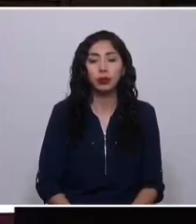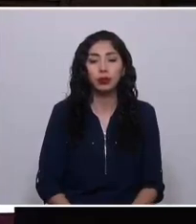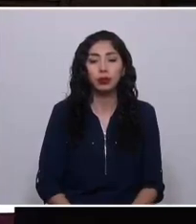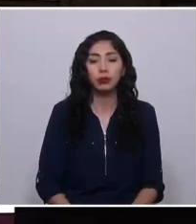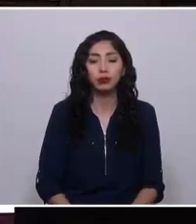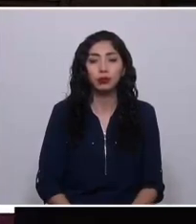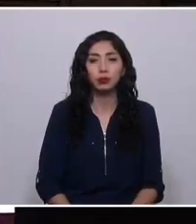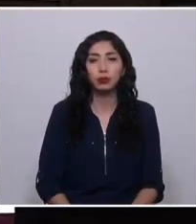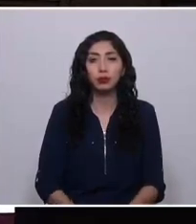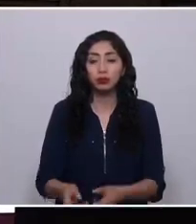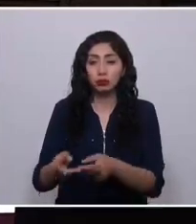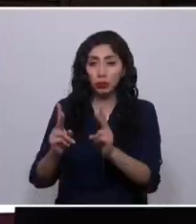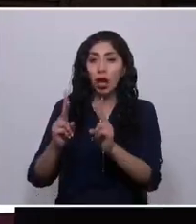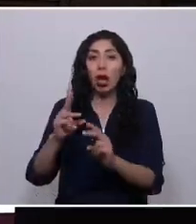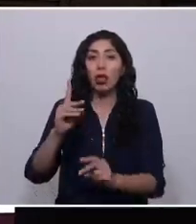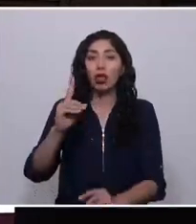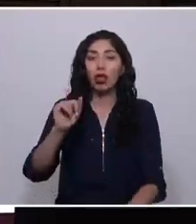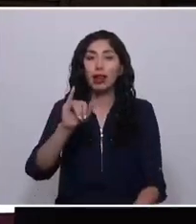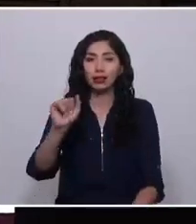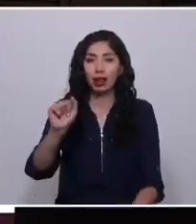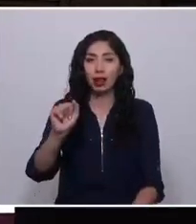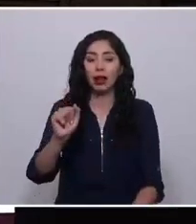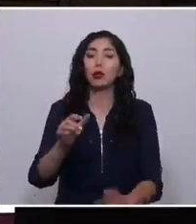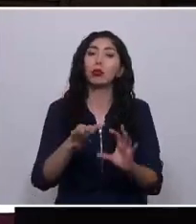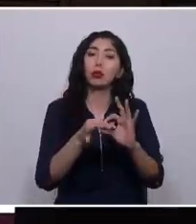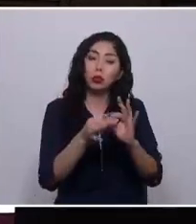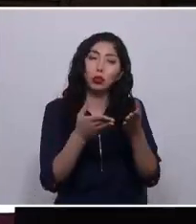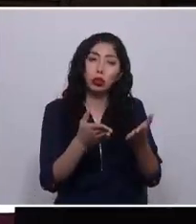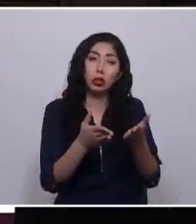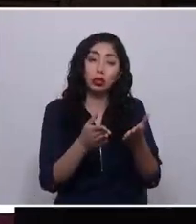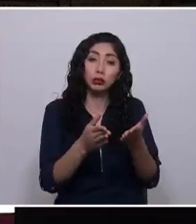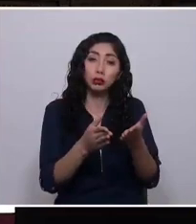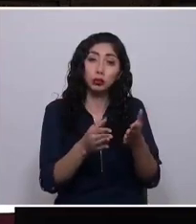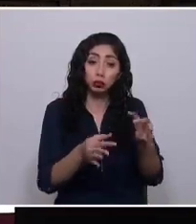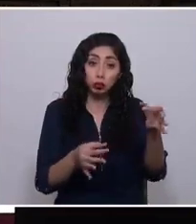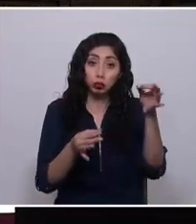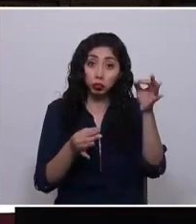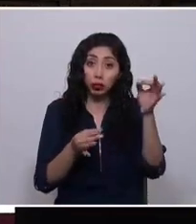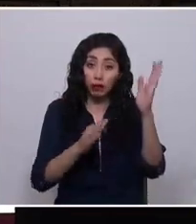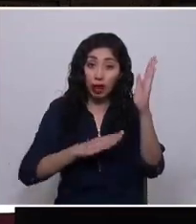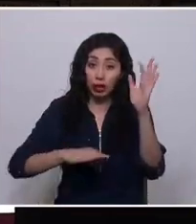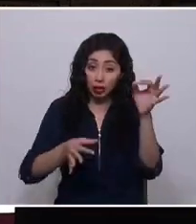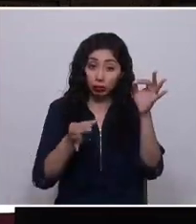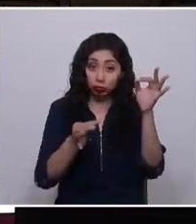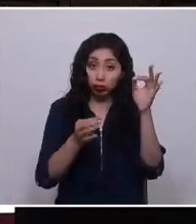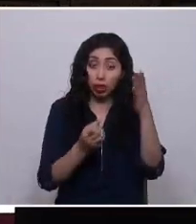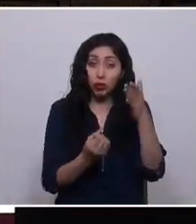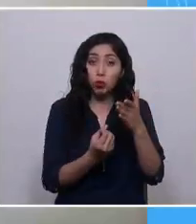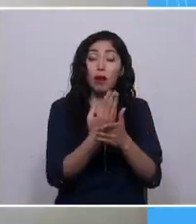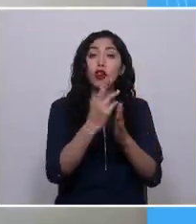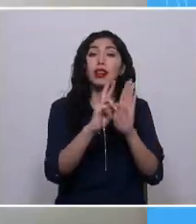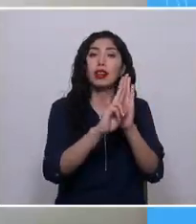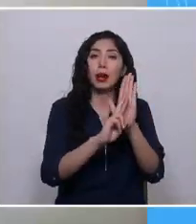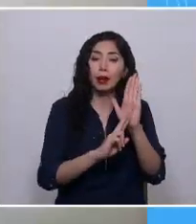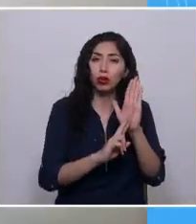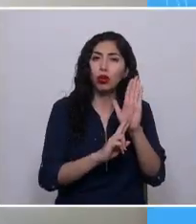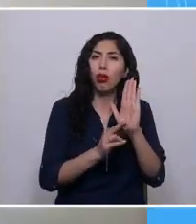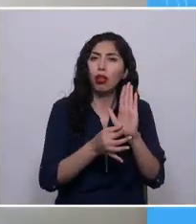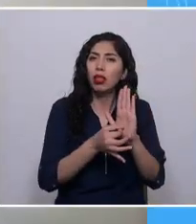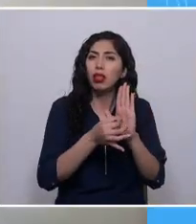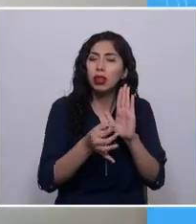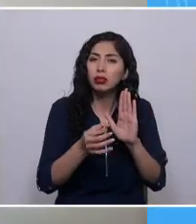Tiene la palabra, señor Daza. Muchas gracias. El texto de base de este nuevo reglamento en esta materia hace referencia al